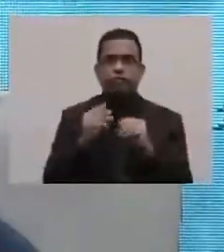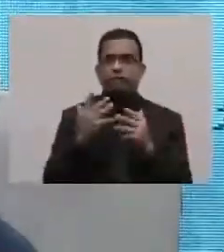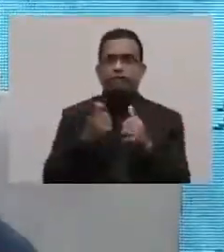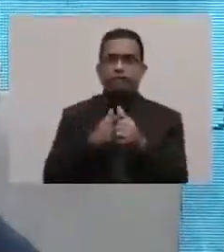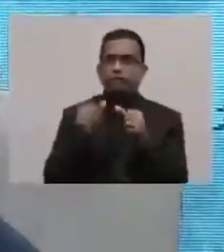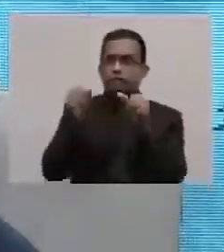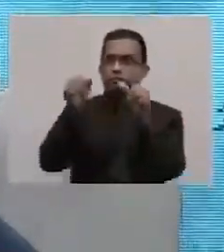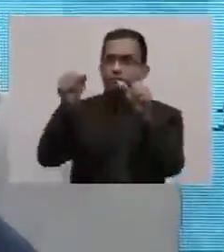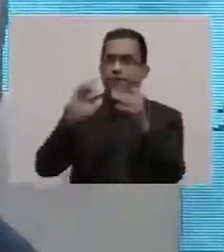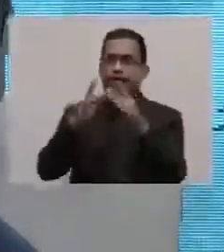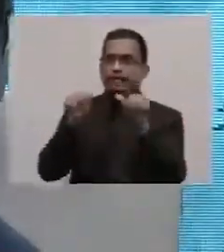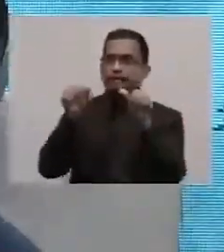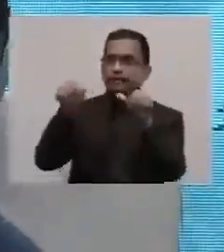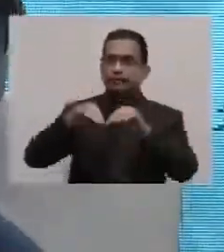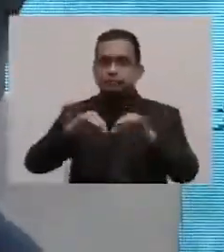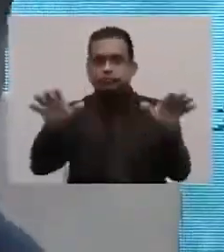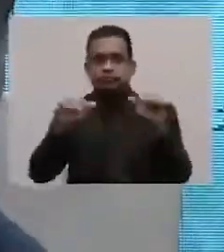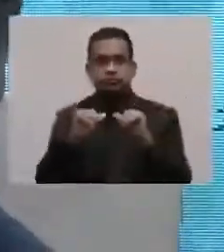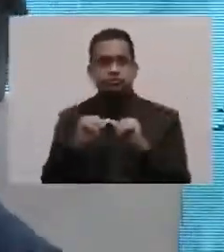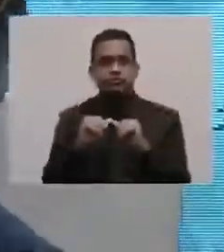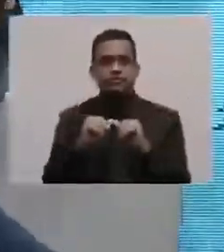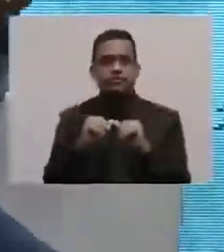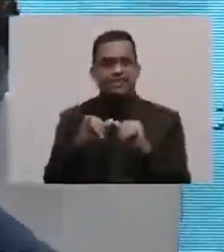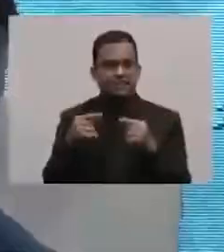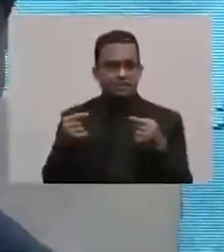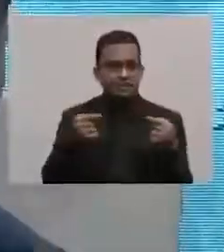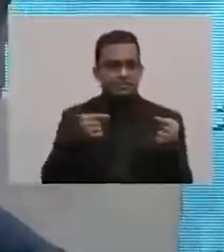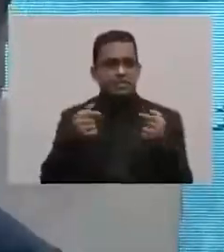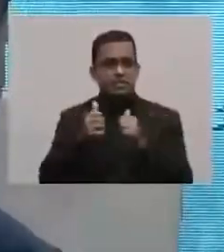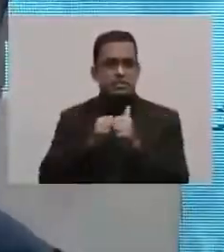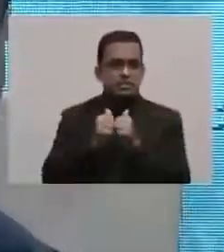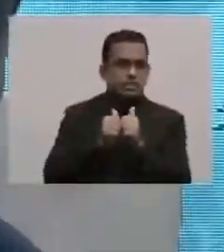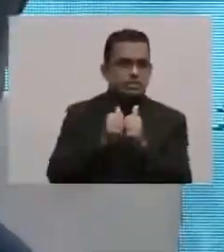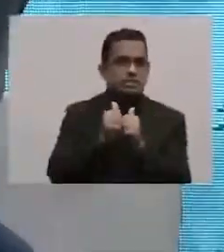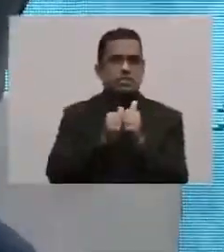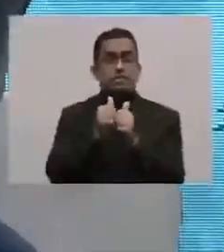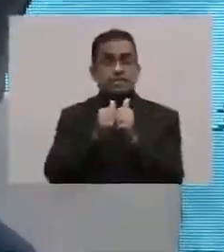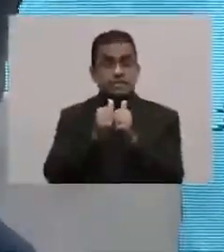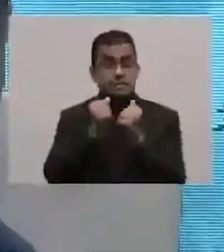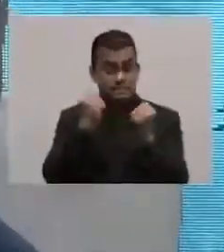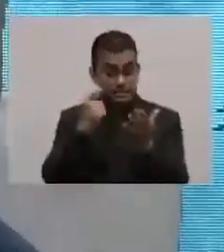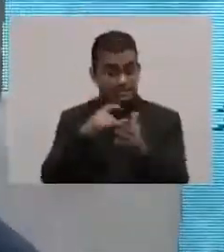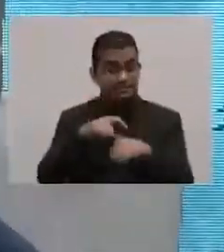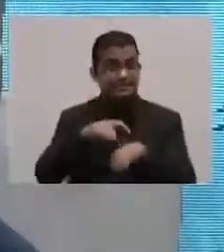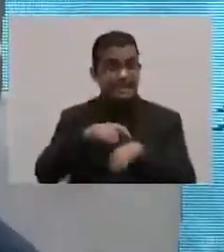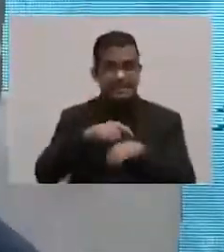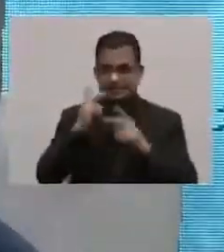cuando yo hago mi... Porque déjeme decirle que la mayoría de las veces... La mayoría de las veces,